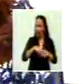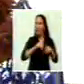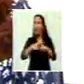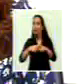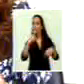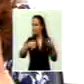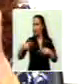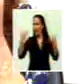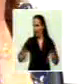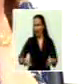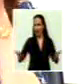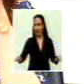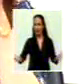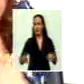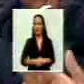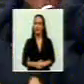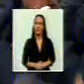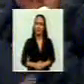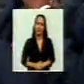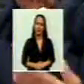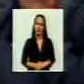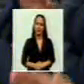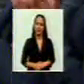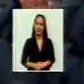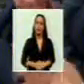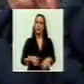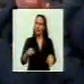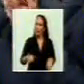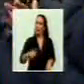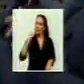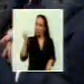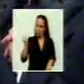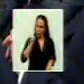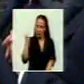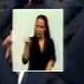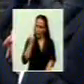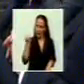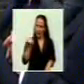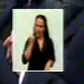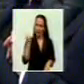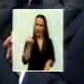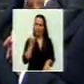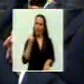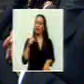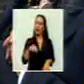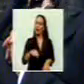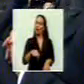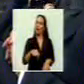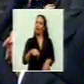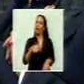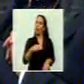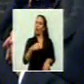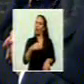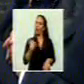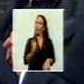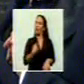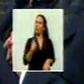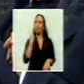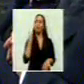La verdad que es muy importante hacerlo porque